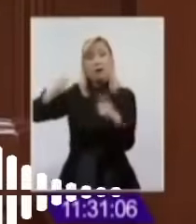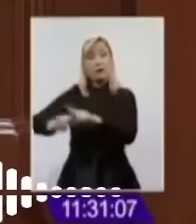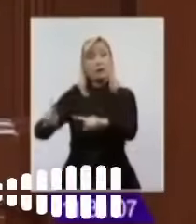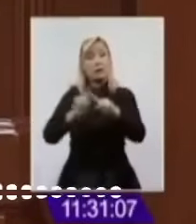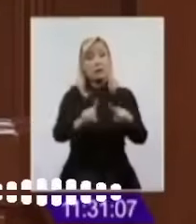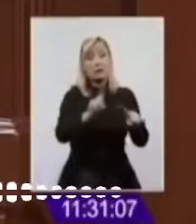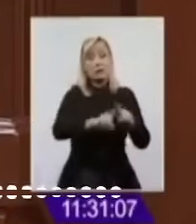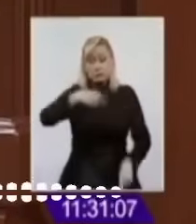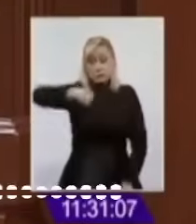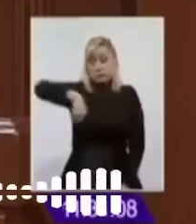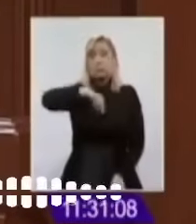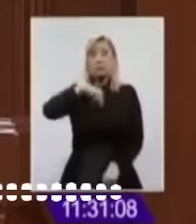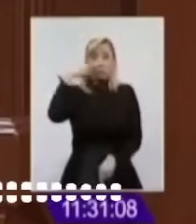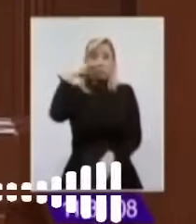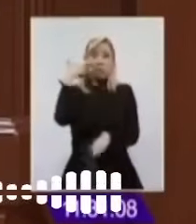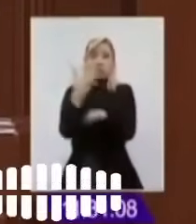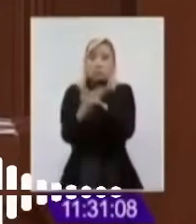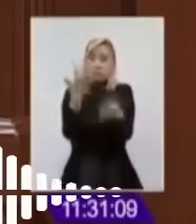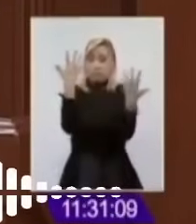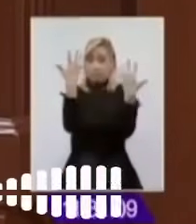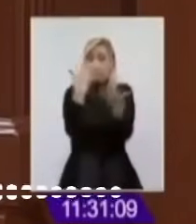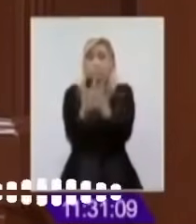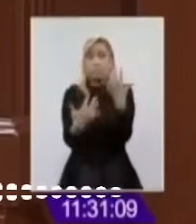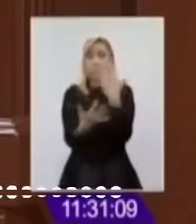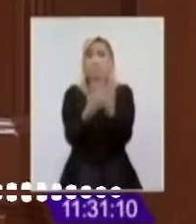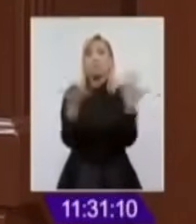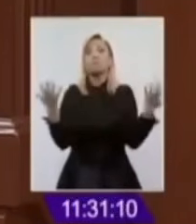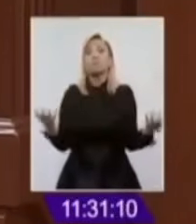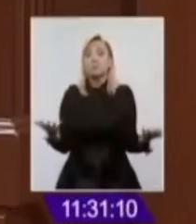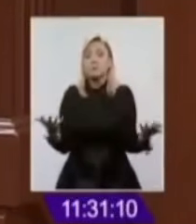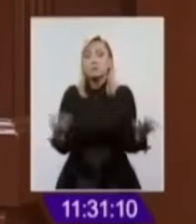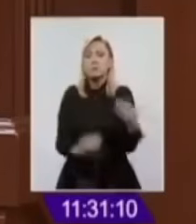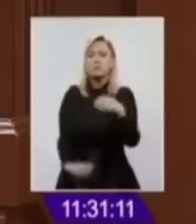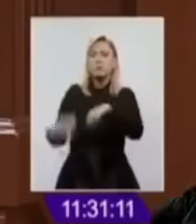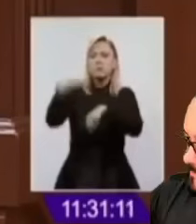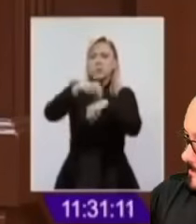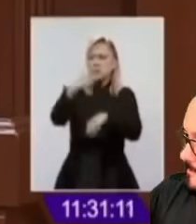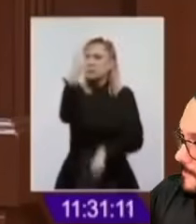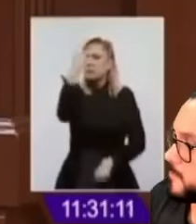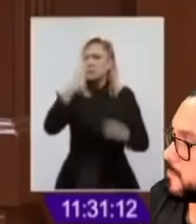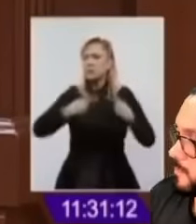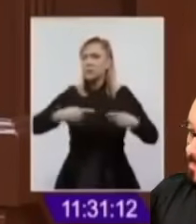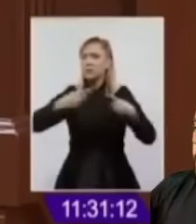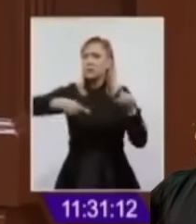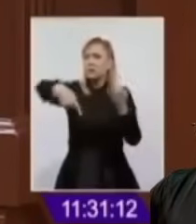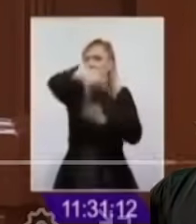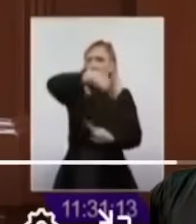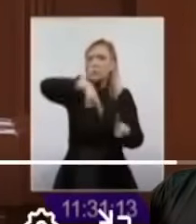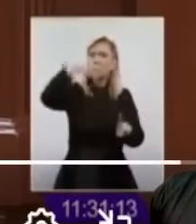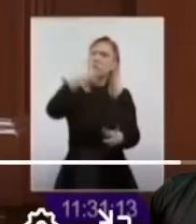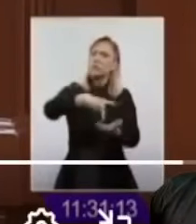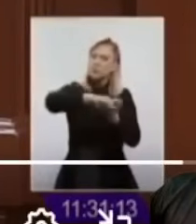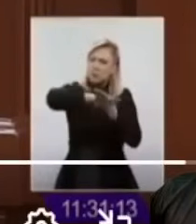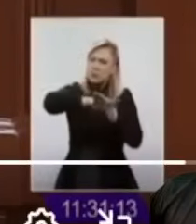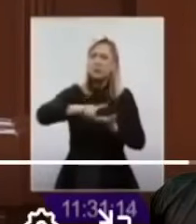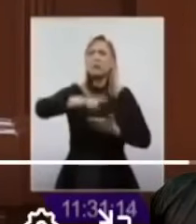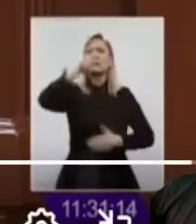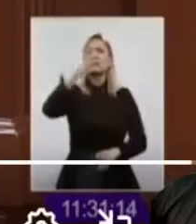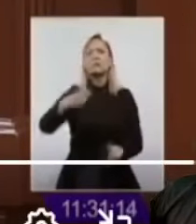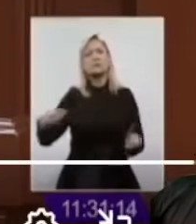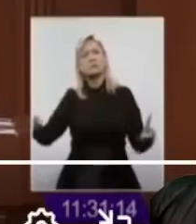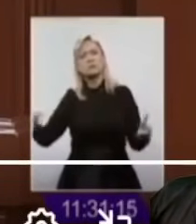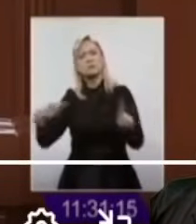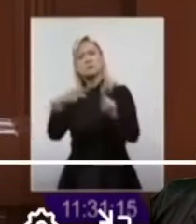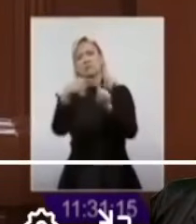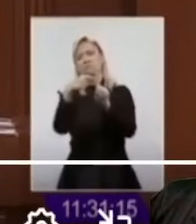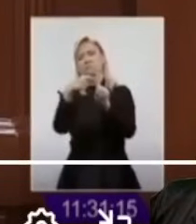responsabilidad responsabilidad de situar a la sociedad y a sus derechos en el centro